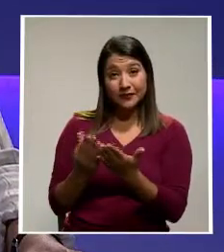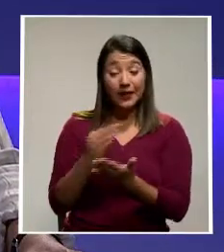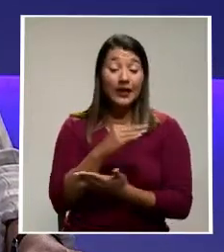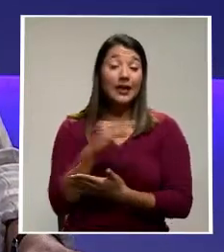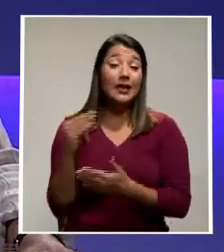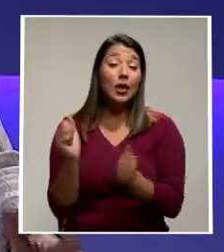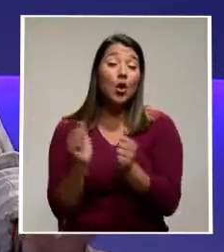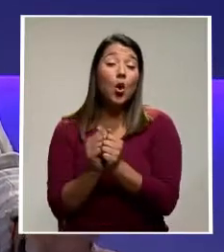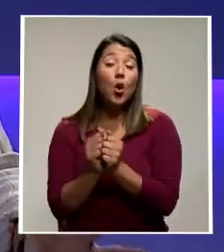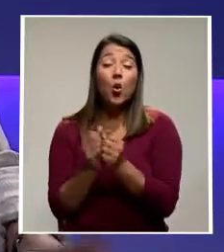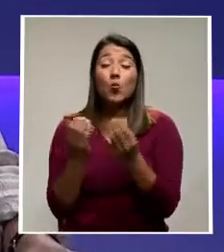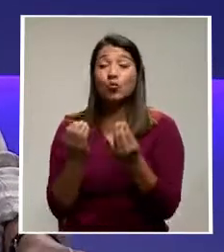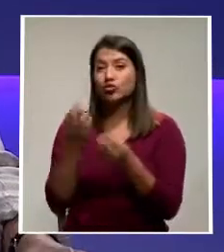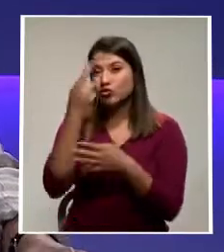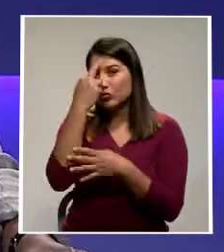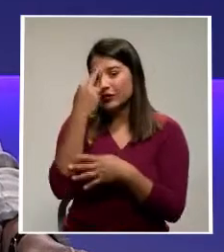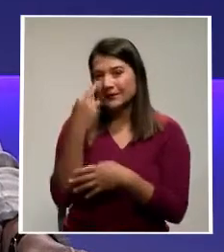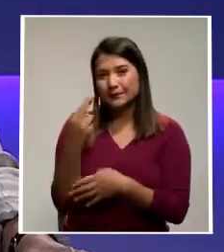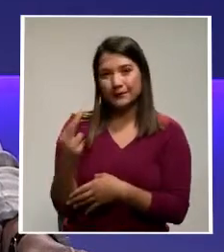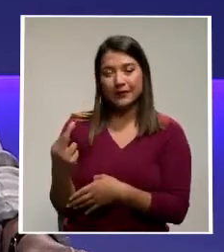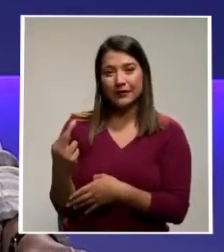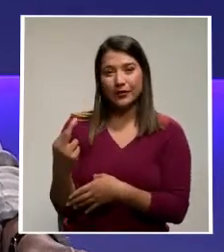y con mucho respeto